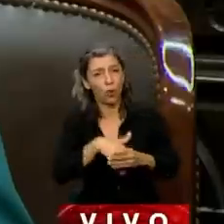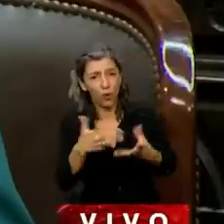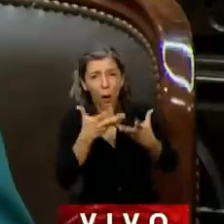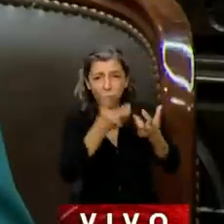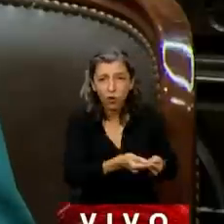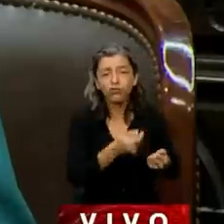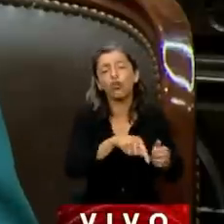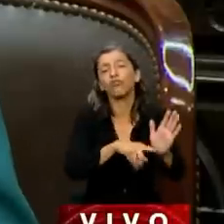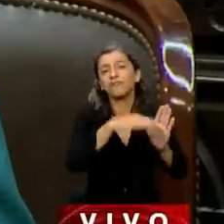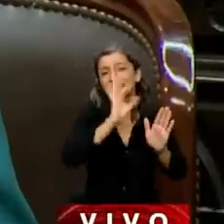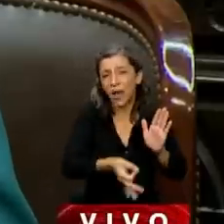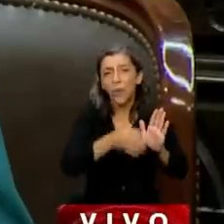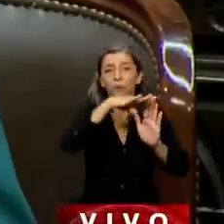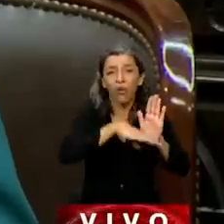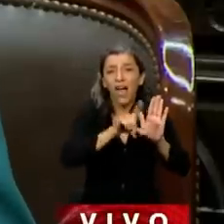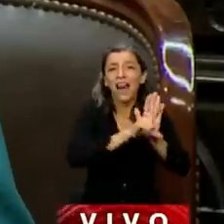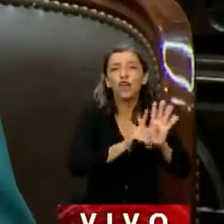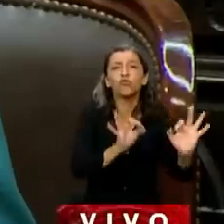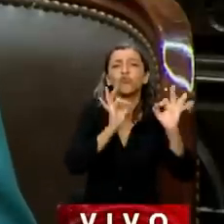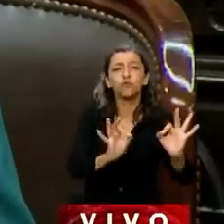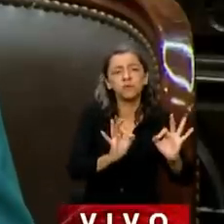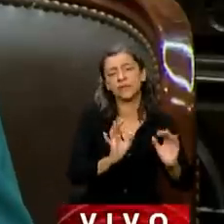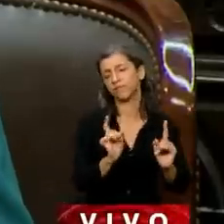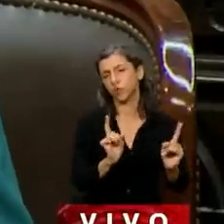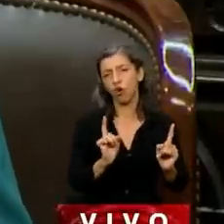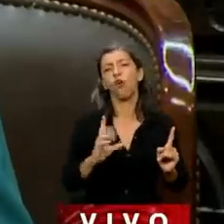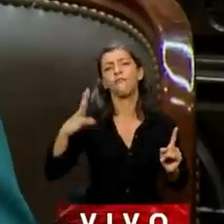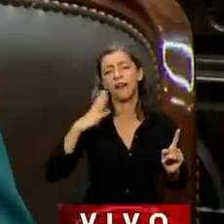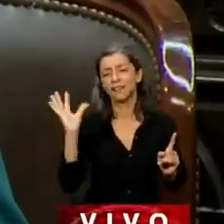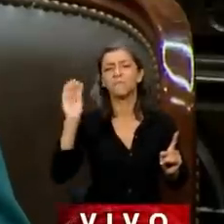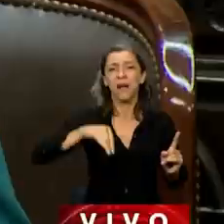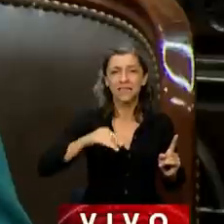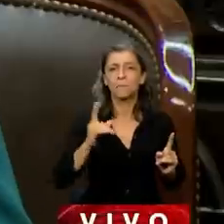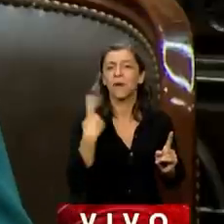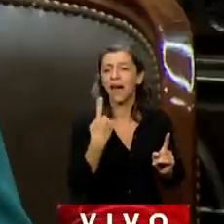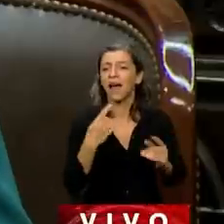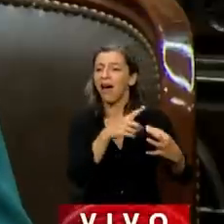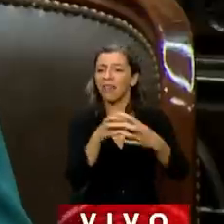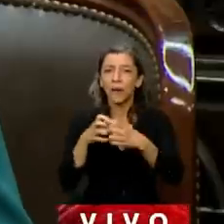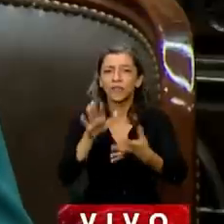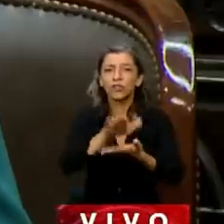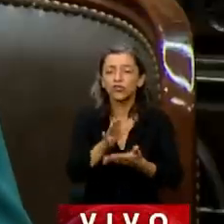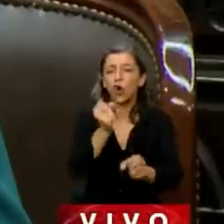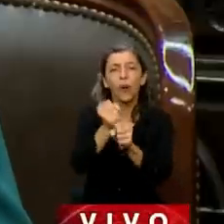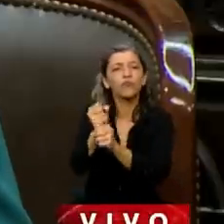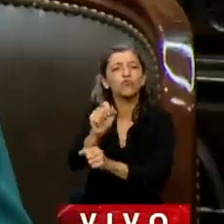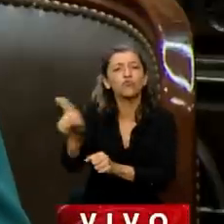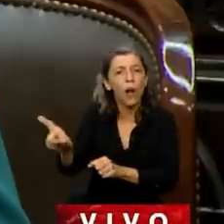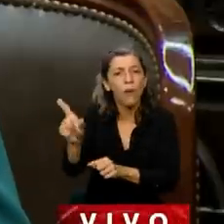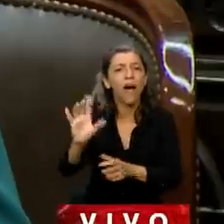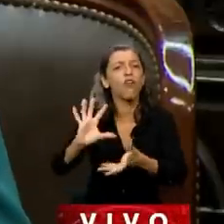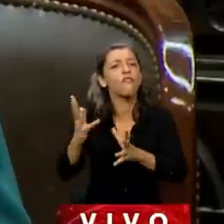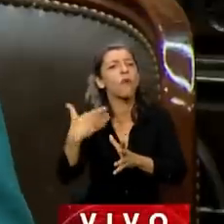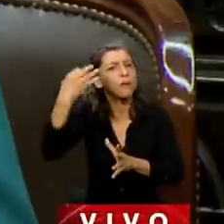esta ley de formación, que debemos seguir discutiendo las condiciones laborales en que se desarrolla la profesión de